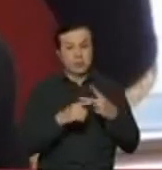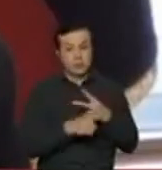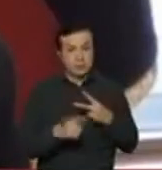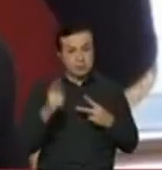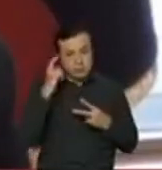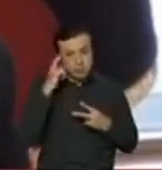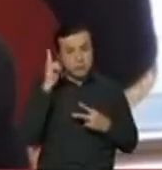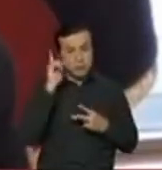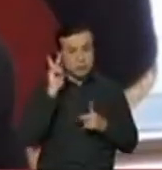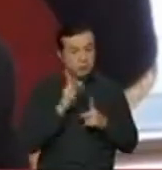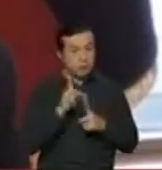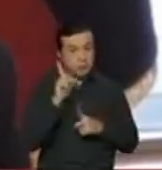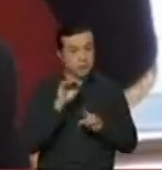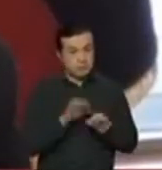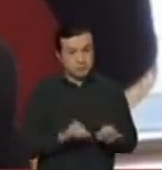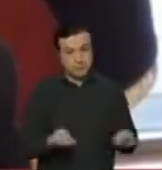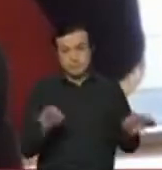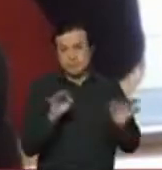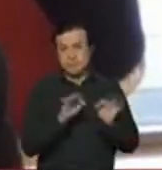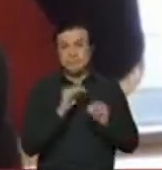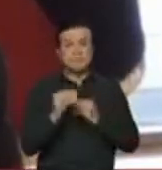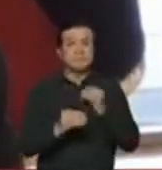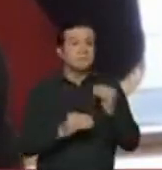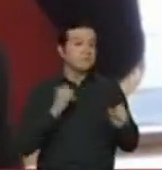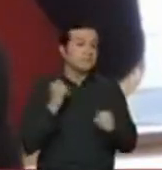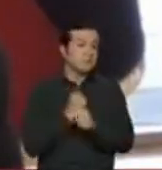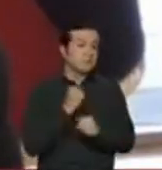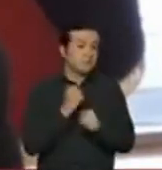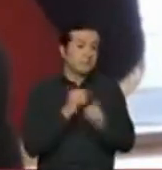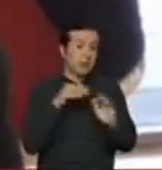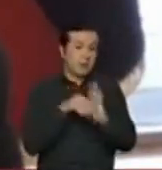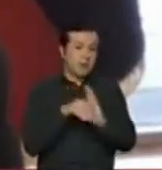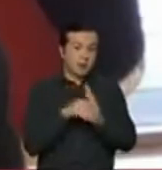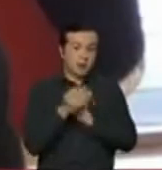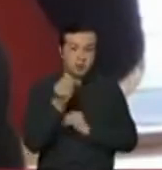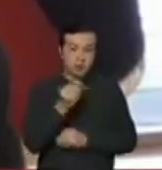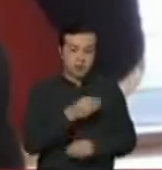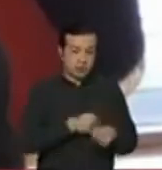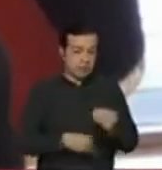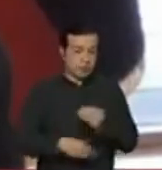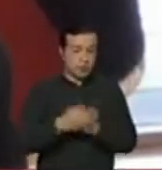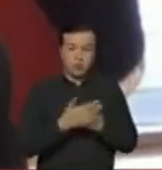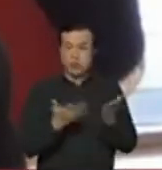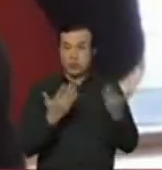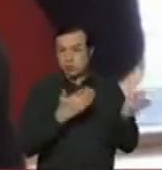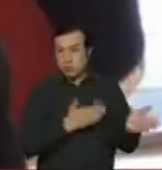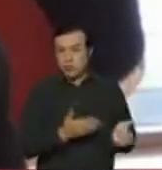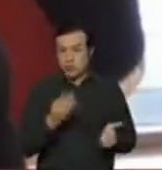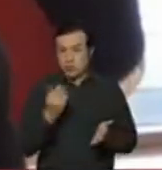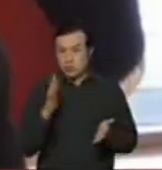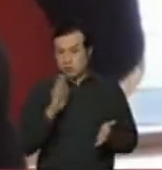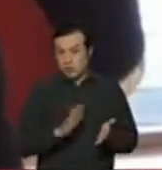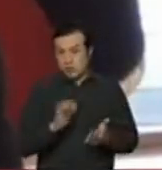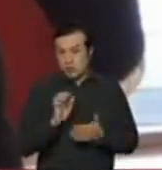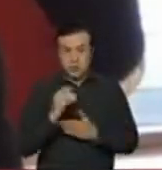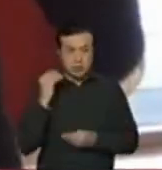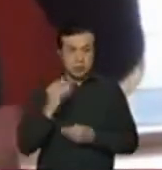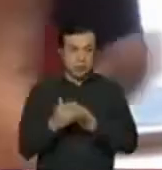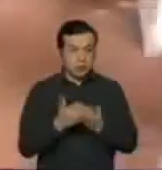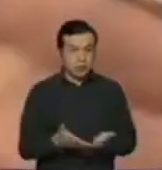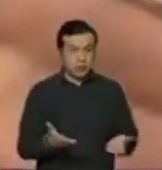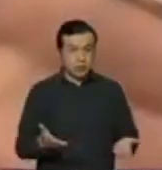un punto fundamental, es trabajar con una banca de inversión para ingresar recursos al Ecuador, pero